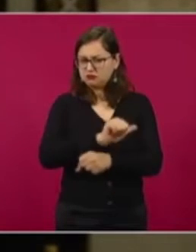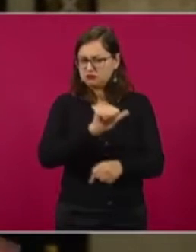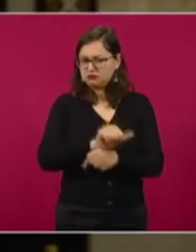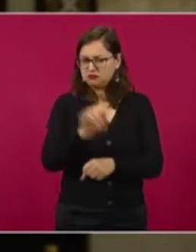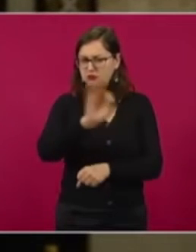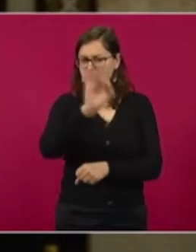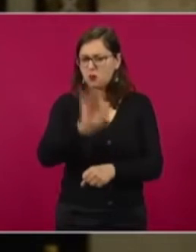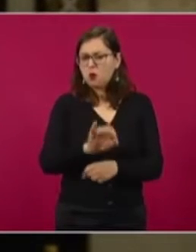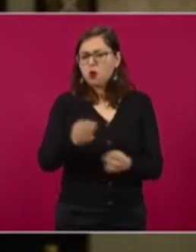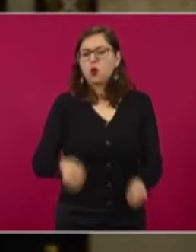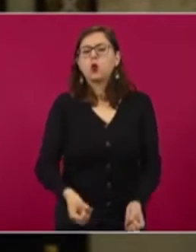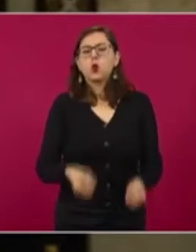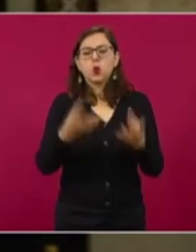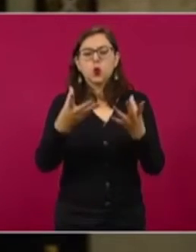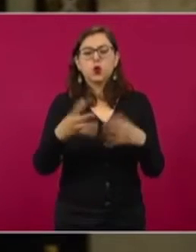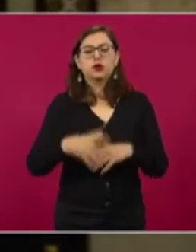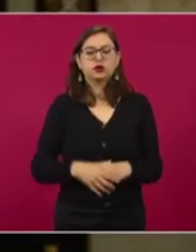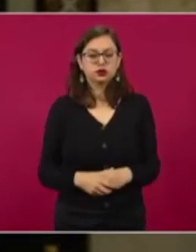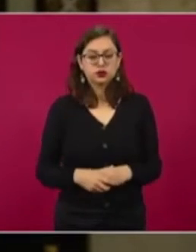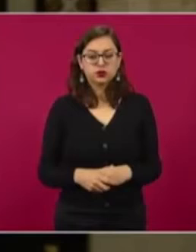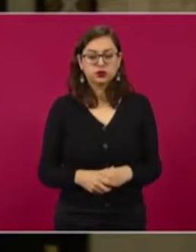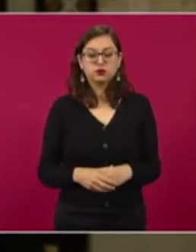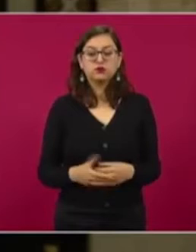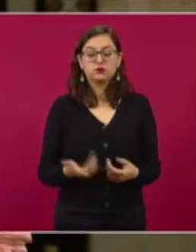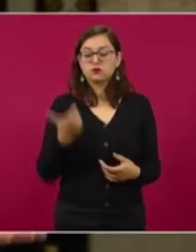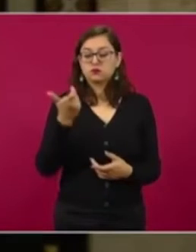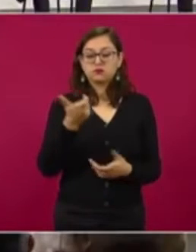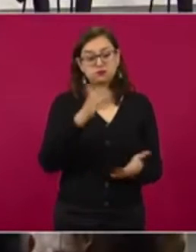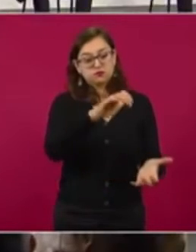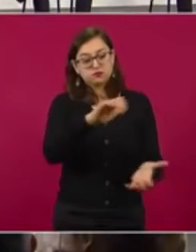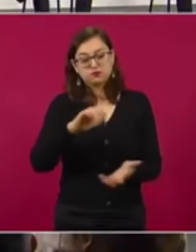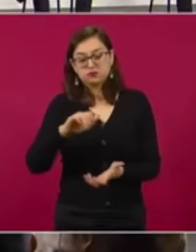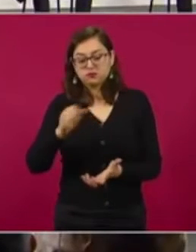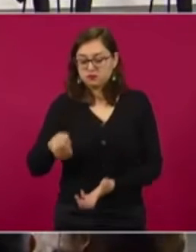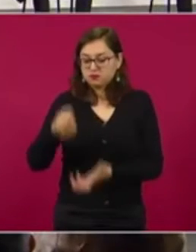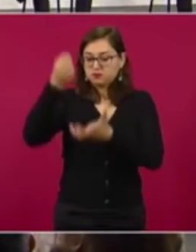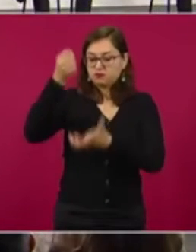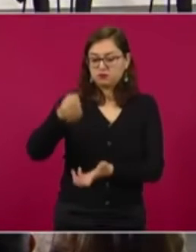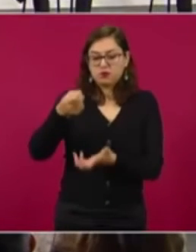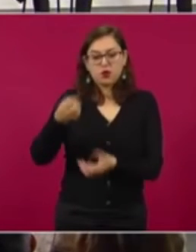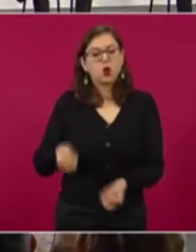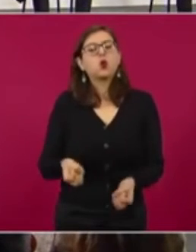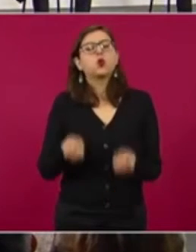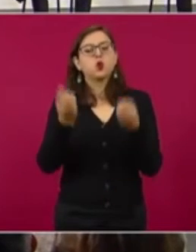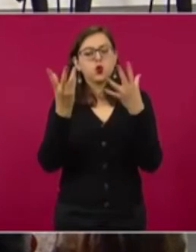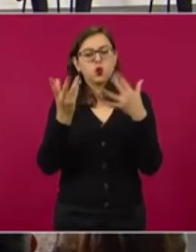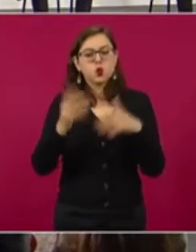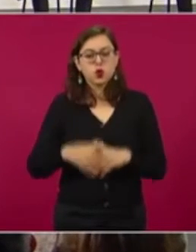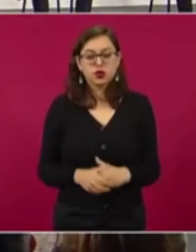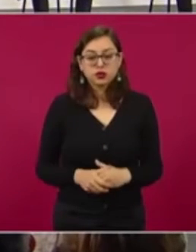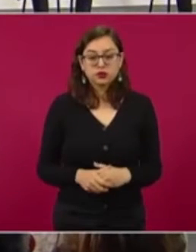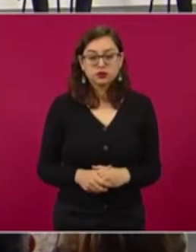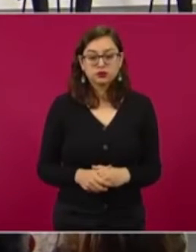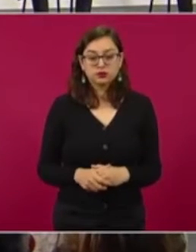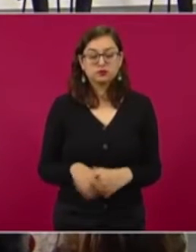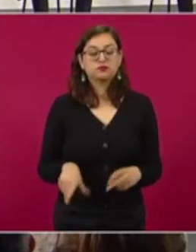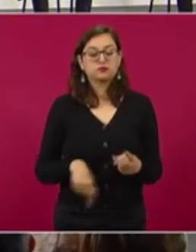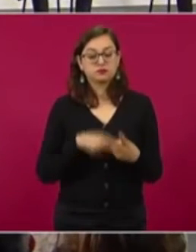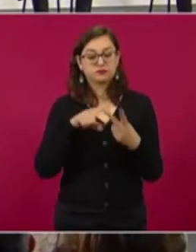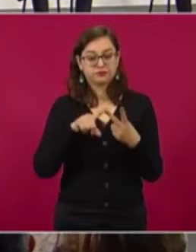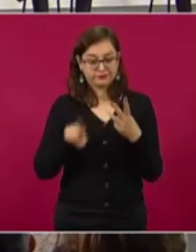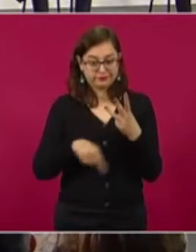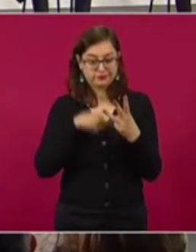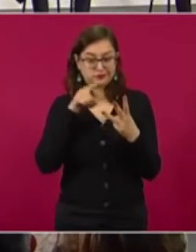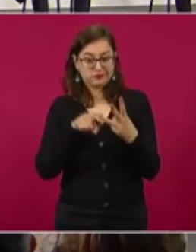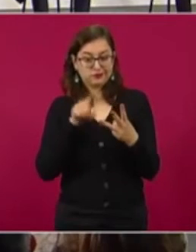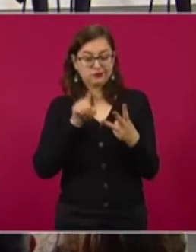regularizar, cuánto sería el ingreso que representaría esta regularización y también,